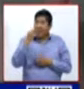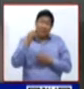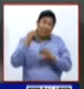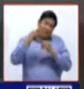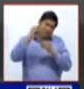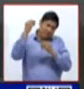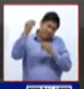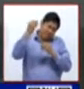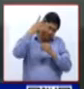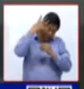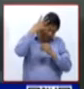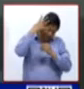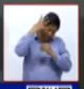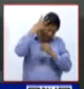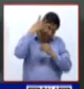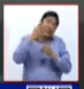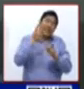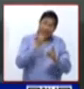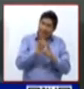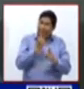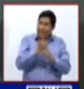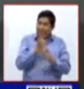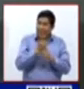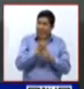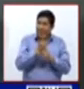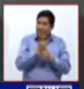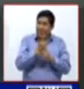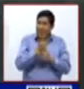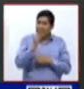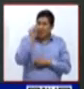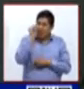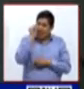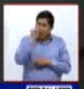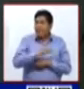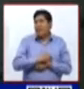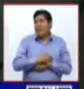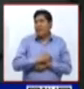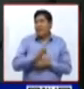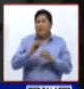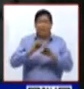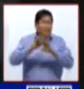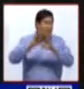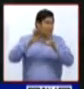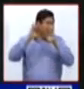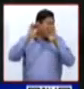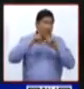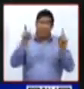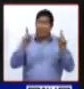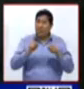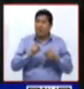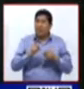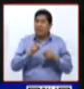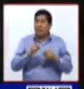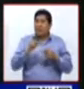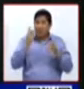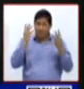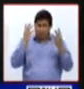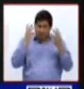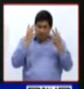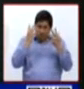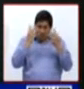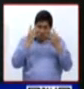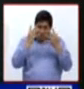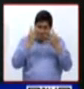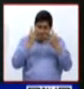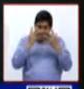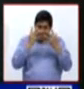brillante. Es exacto, es el faro. Apenas lo vemos, digamos, porque es muy brillante. Pero si la sombra se acerca a ese cráter, vemos